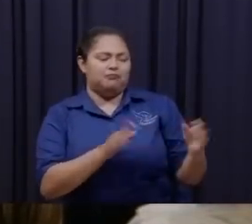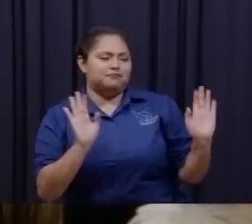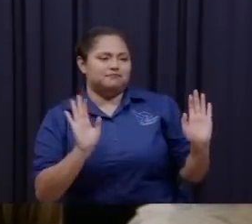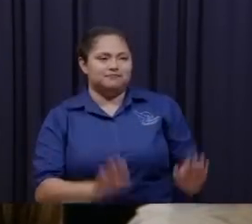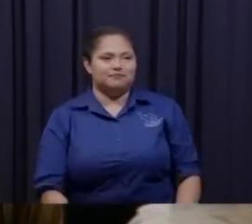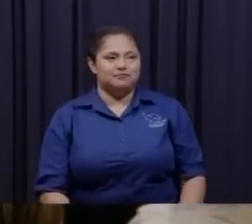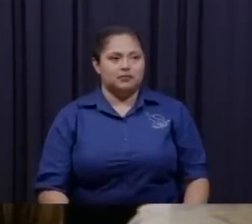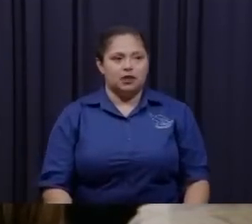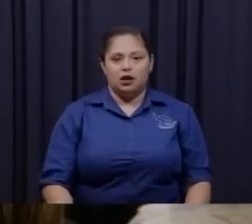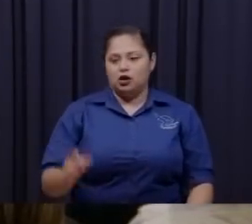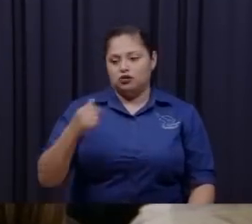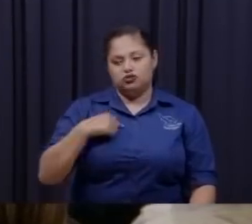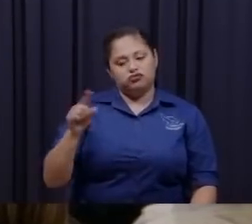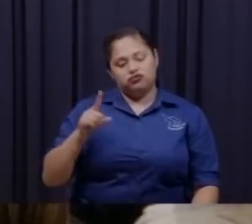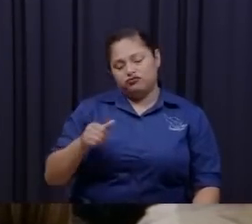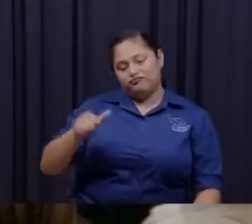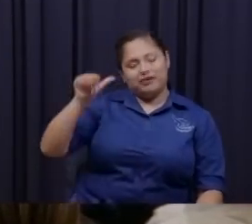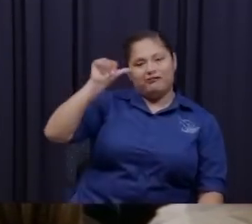No la beberé.